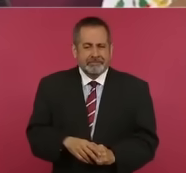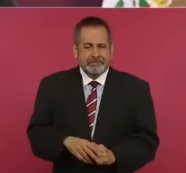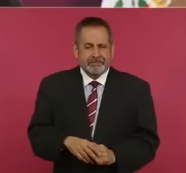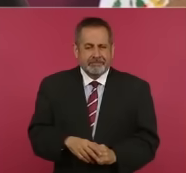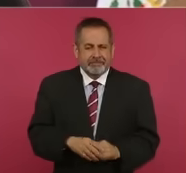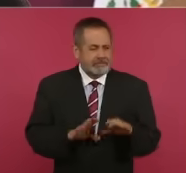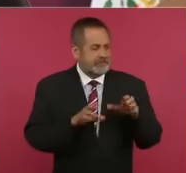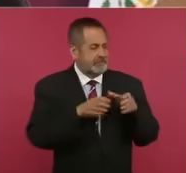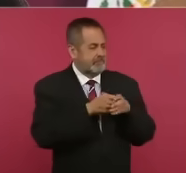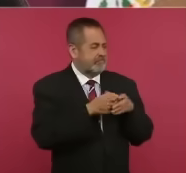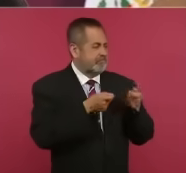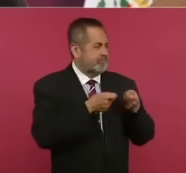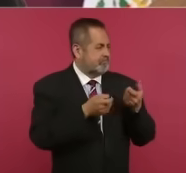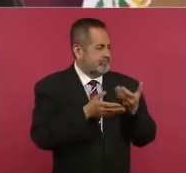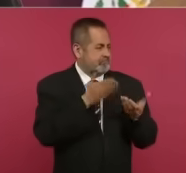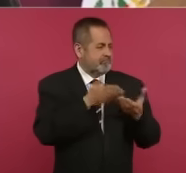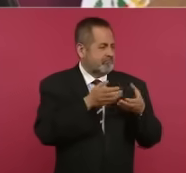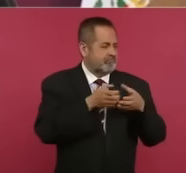la oligarquía,